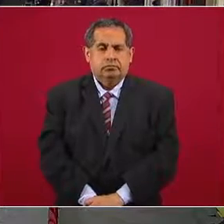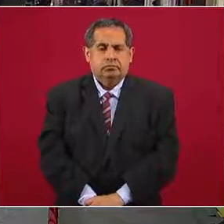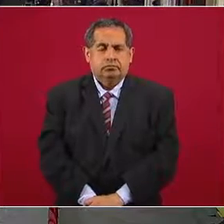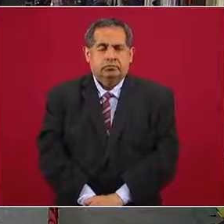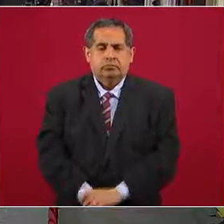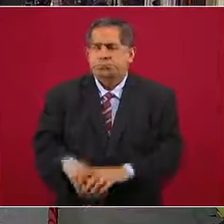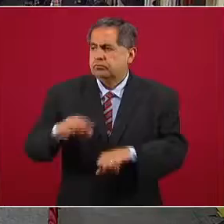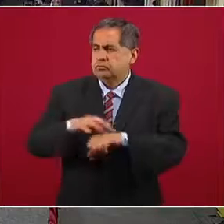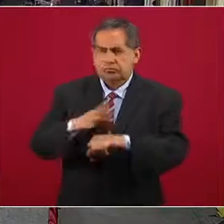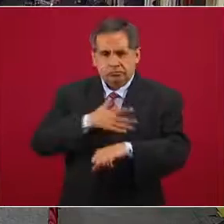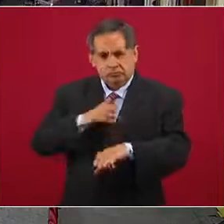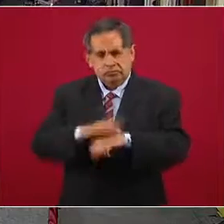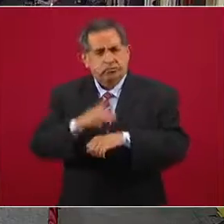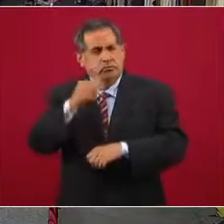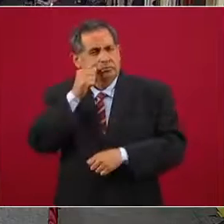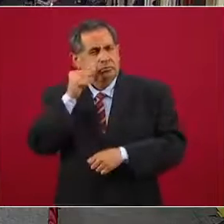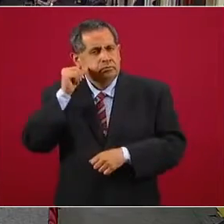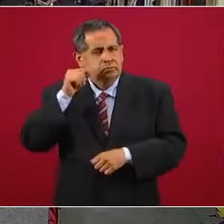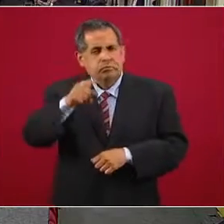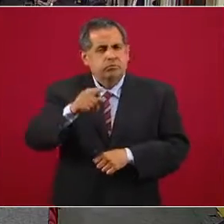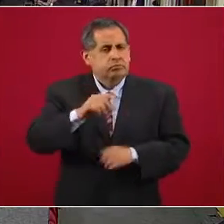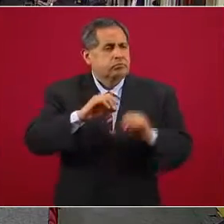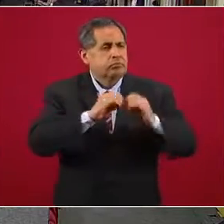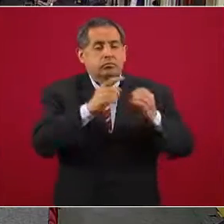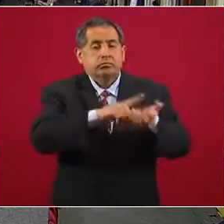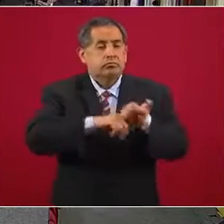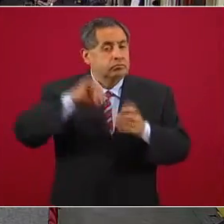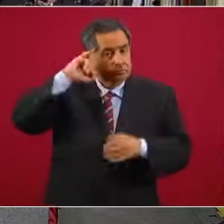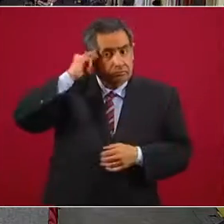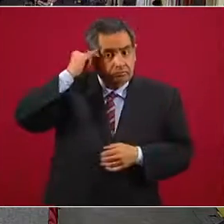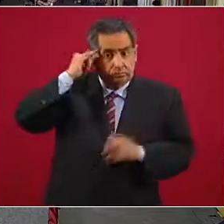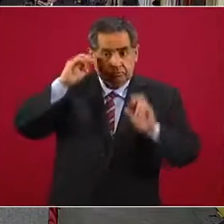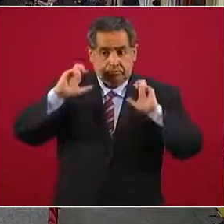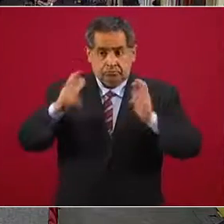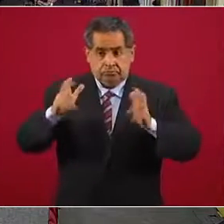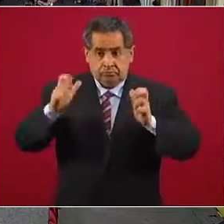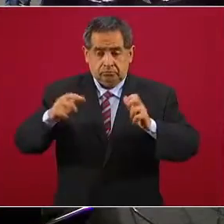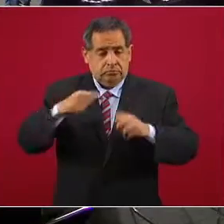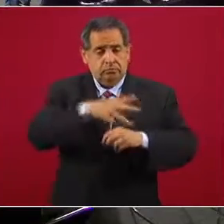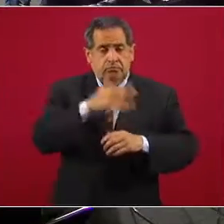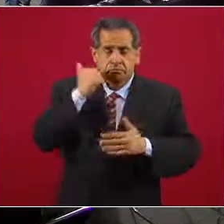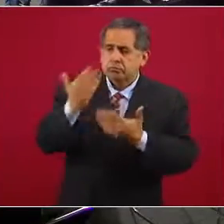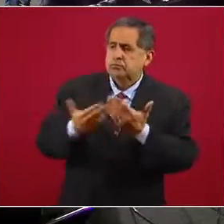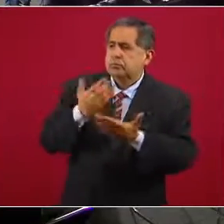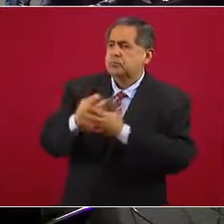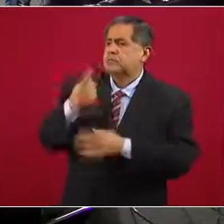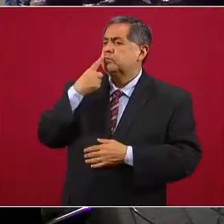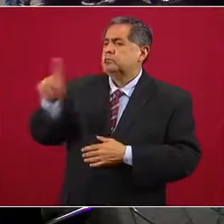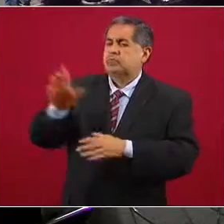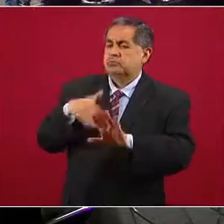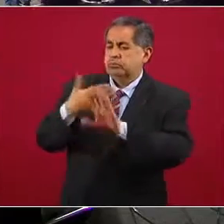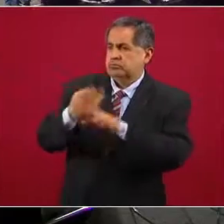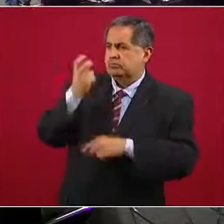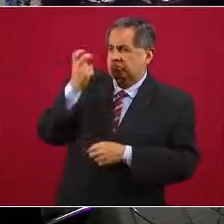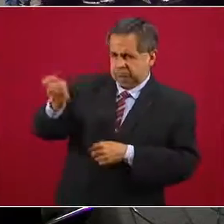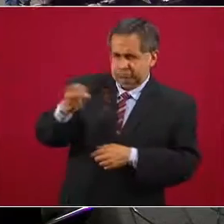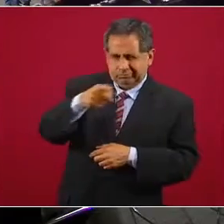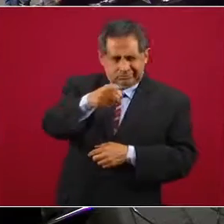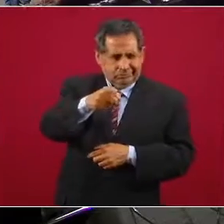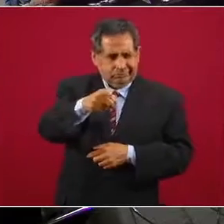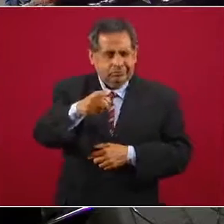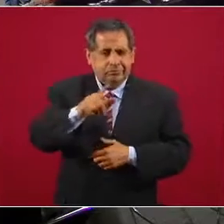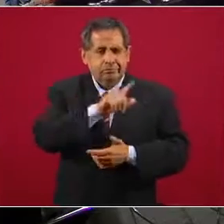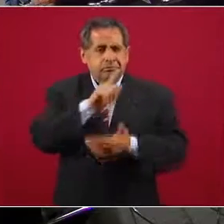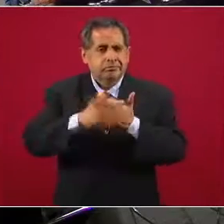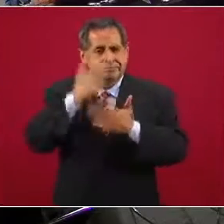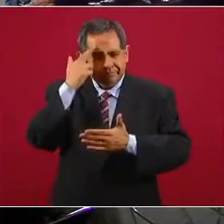Doctor, buenos días. El día de ayer organizaciones indígenas en Chiapas anunciaron que iban a presentar una denuncia en su contra por el delito